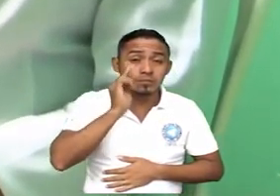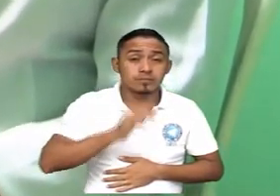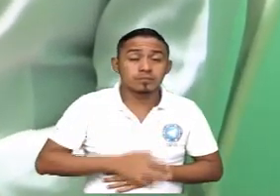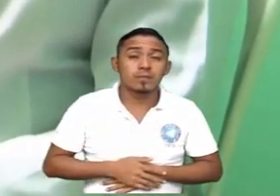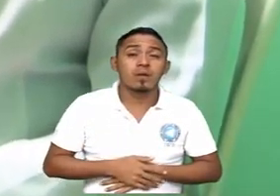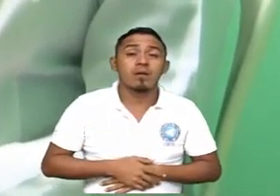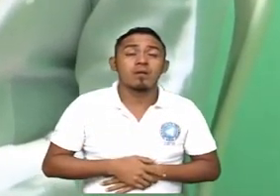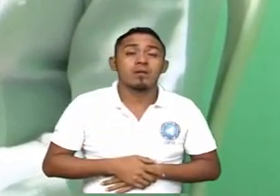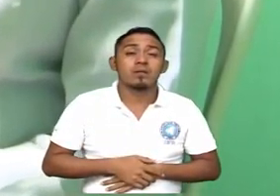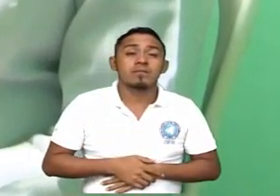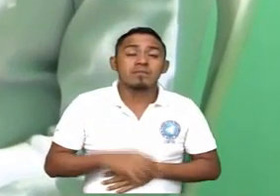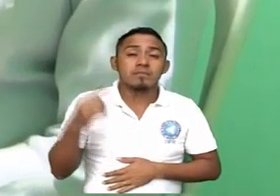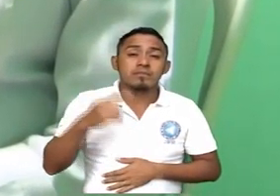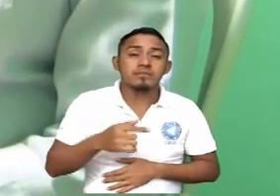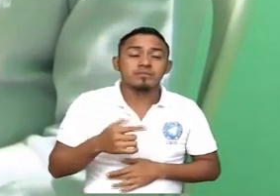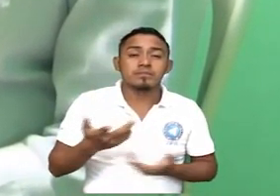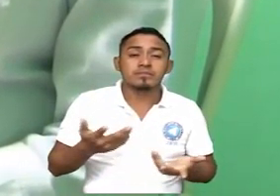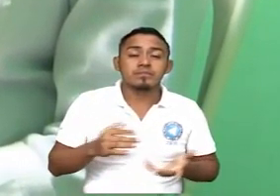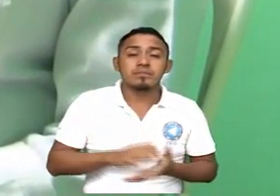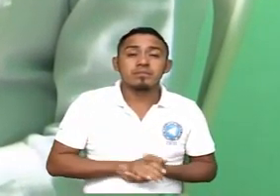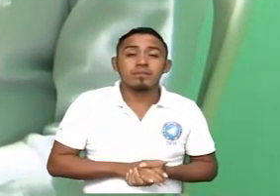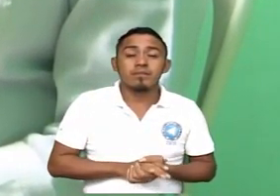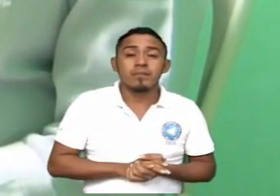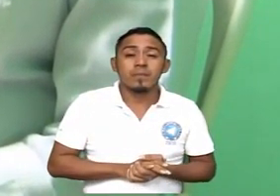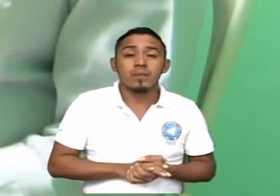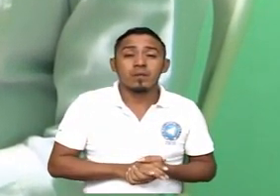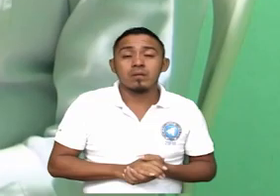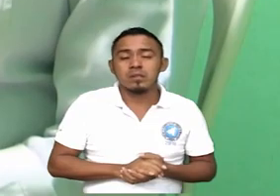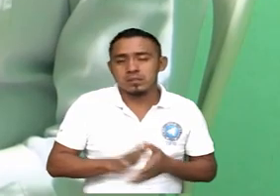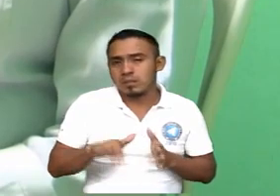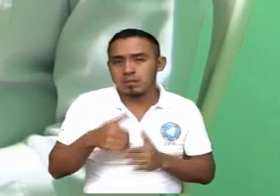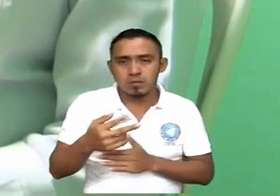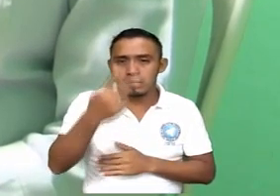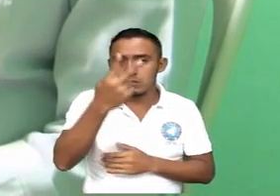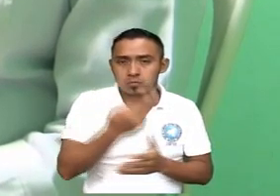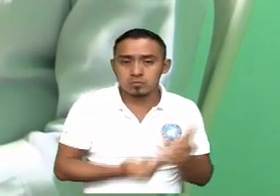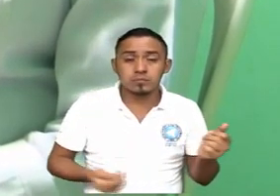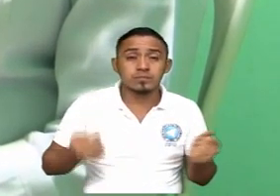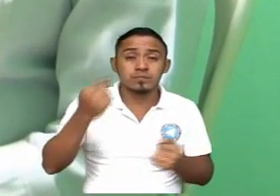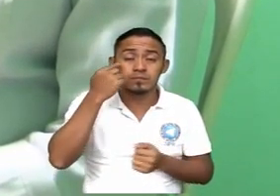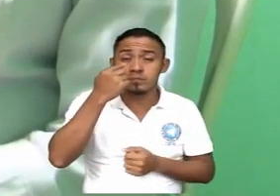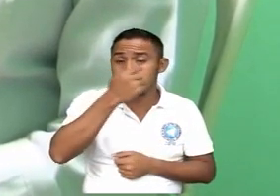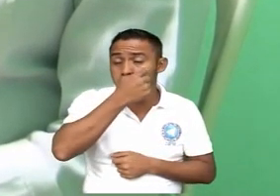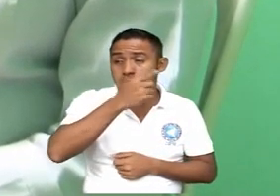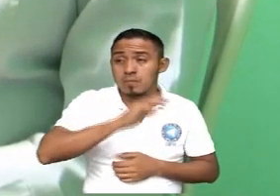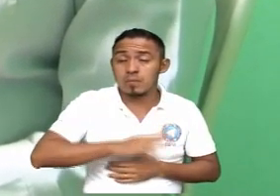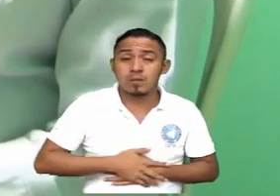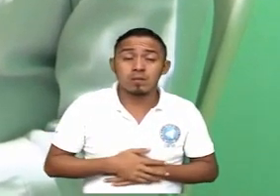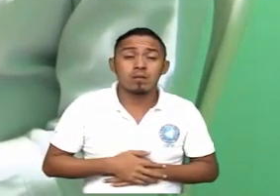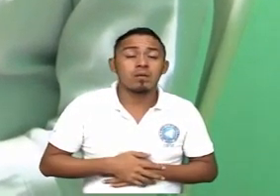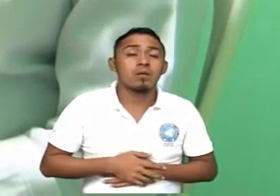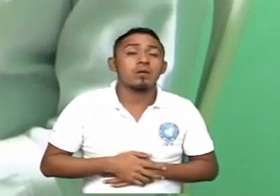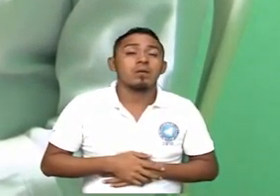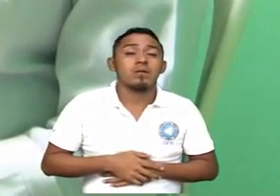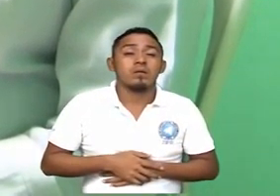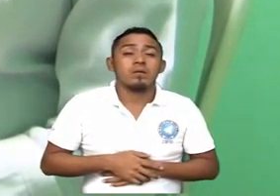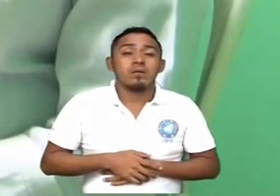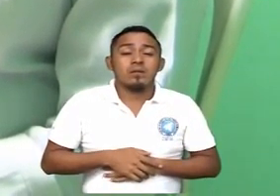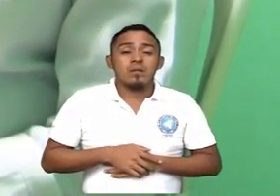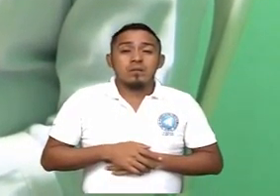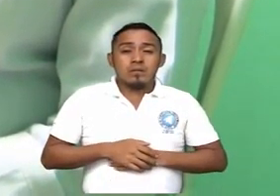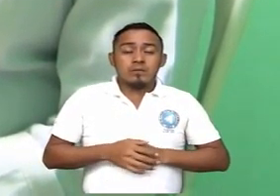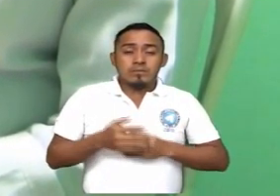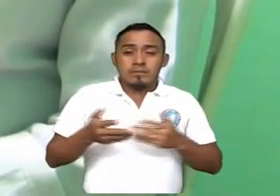es un problema que en los dos ojos, se presenta en los dos ojos, porque si es el más frecuente, que es más que todo